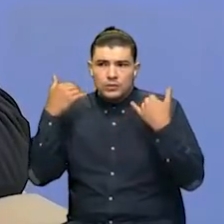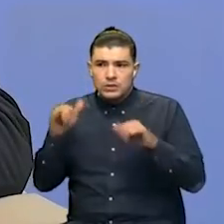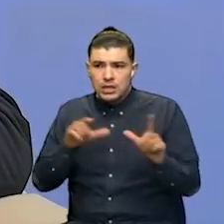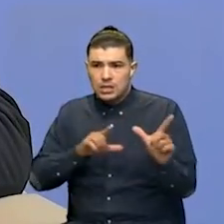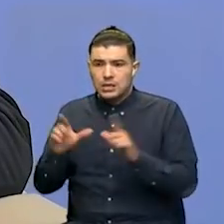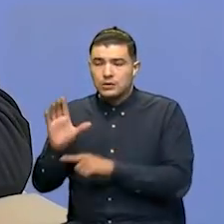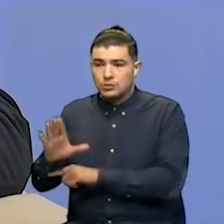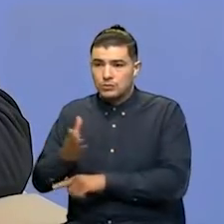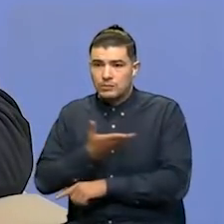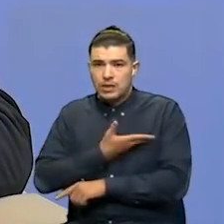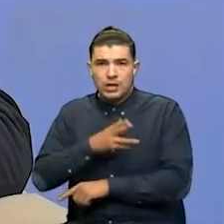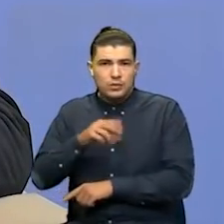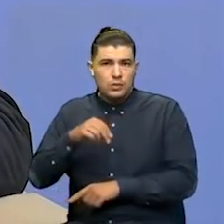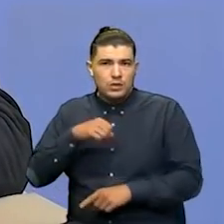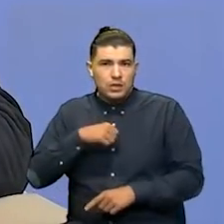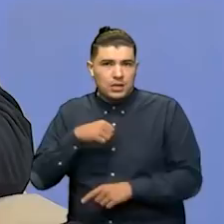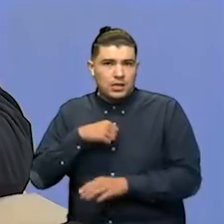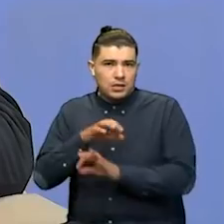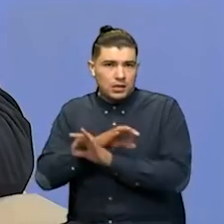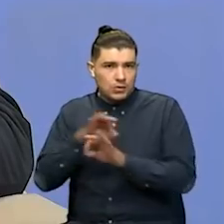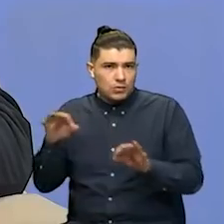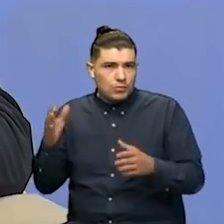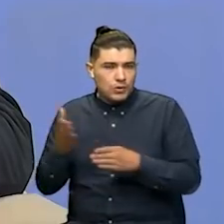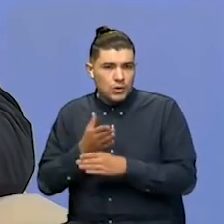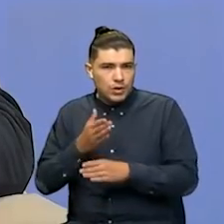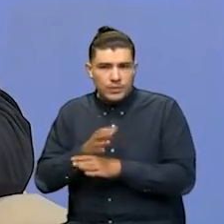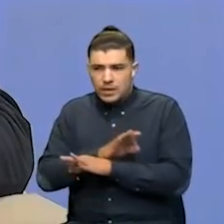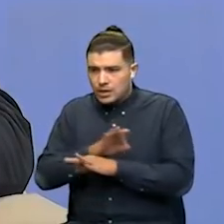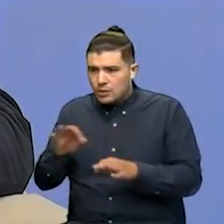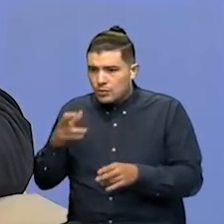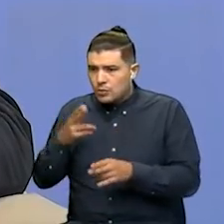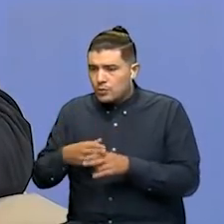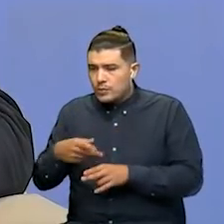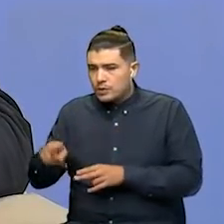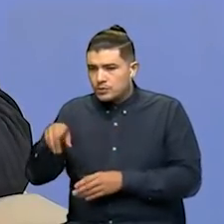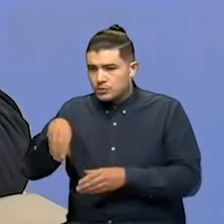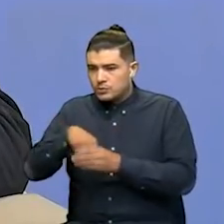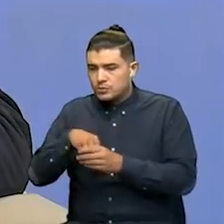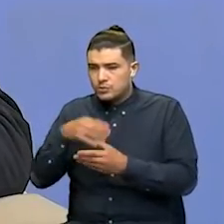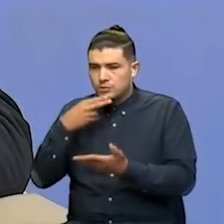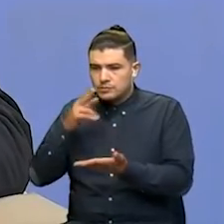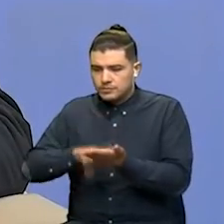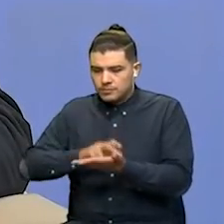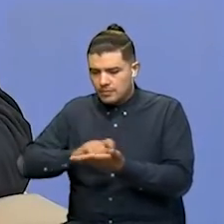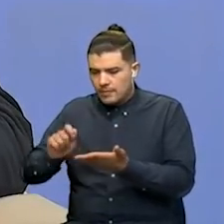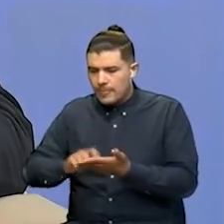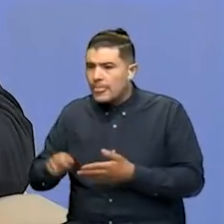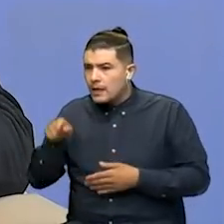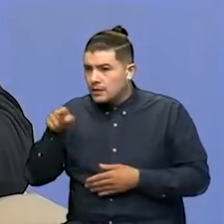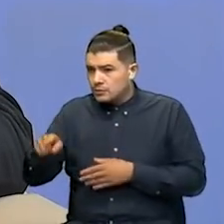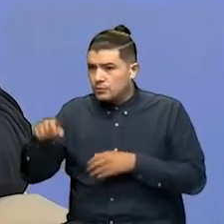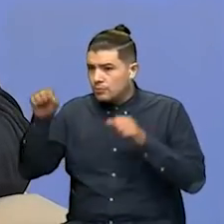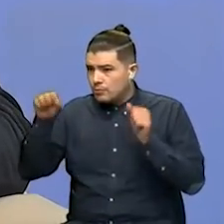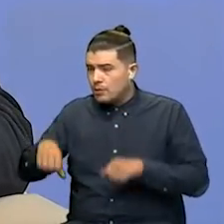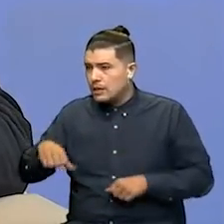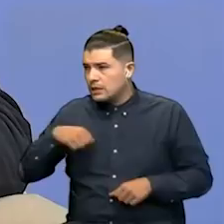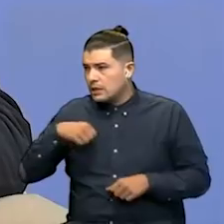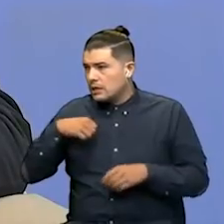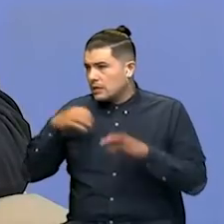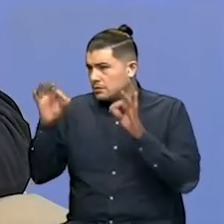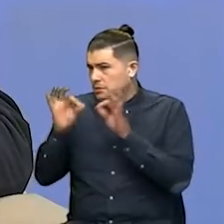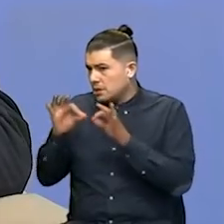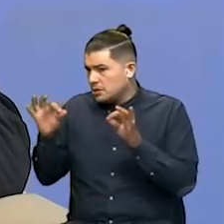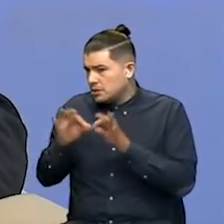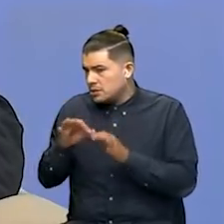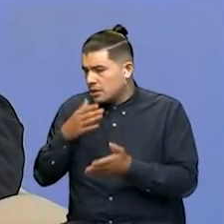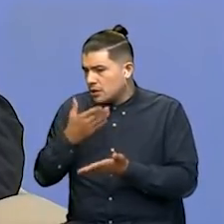madre de ella, pues no estaría, digamos, el nombre de ella en ninguna escritura y ya ella, digamos, podría de una manera un poco más sencilla poder